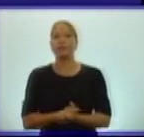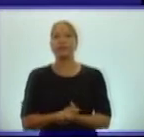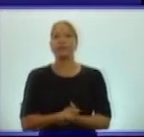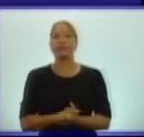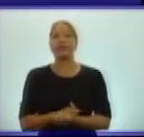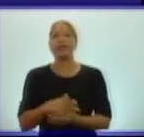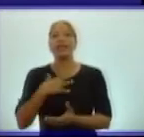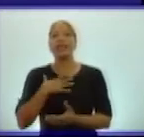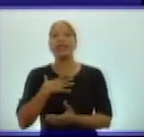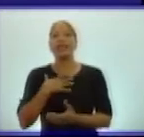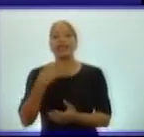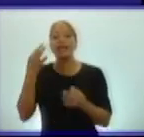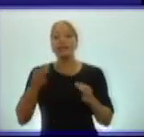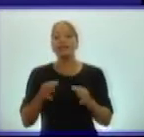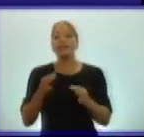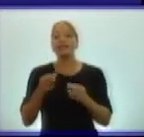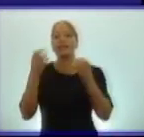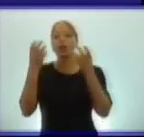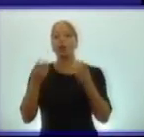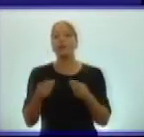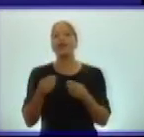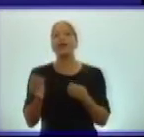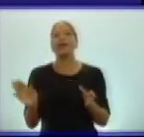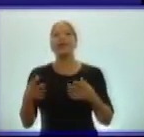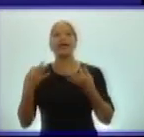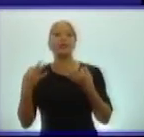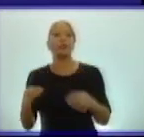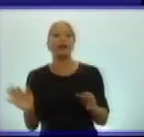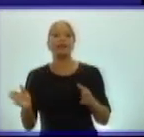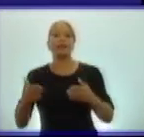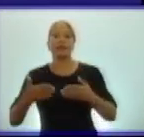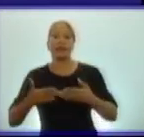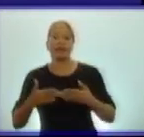tuvo la existencia de una economía natural y cerrada.